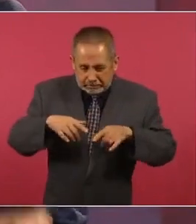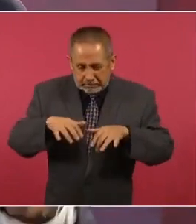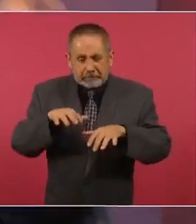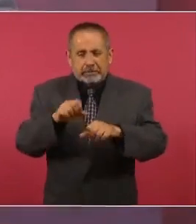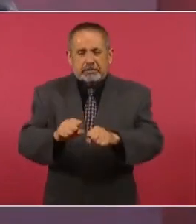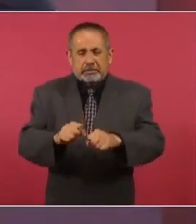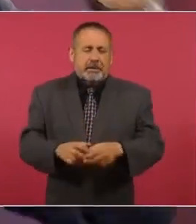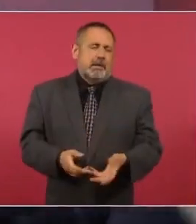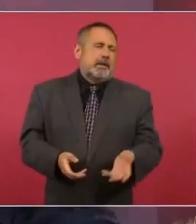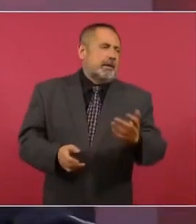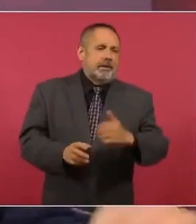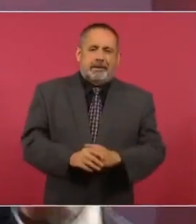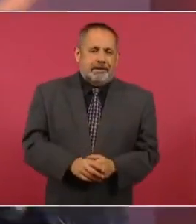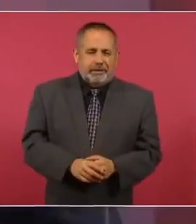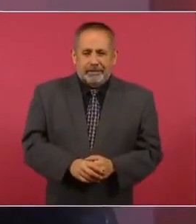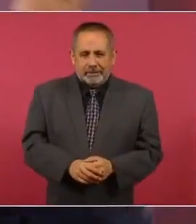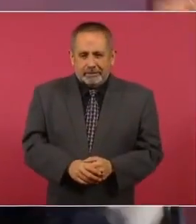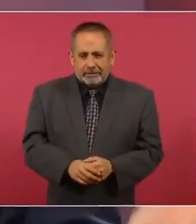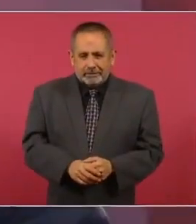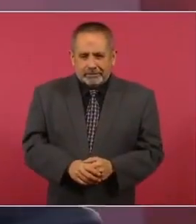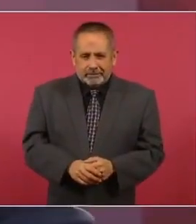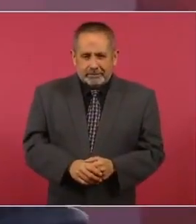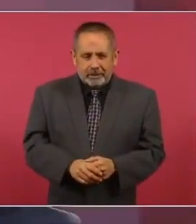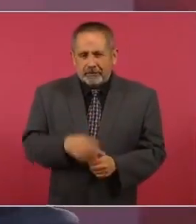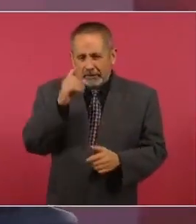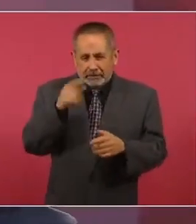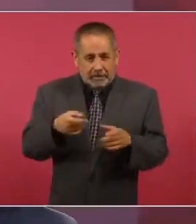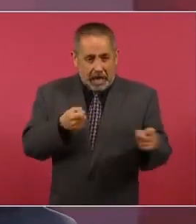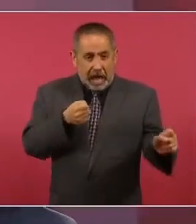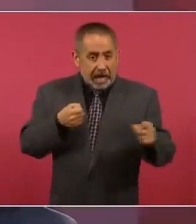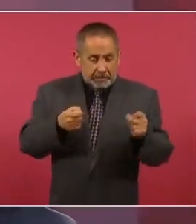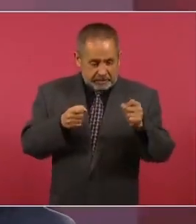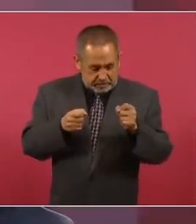¿Qué pasó? Pues les quitaron los sensores